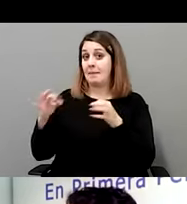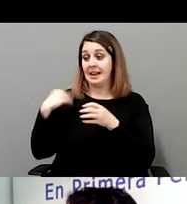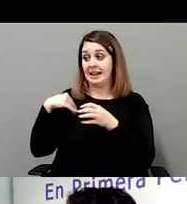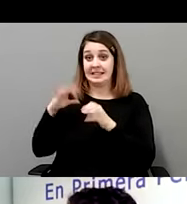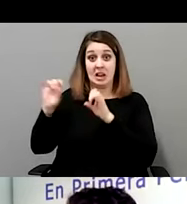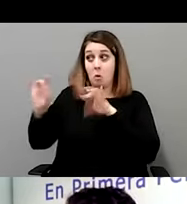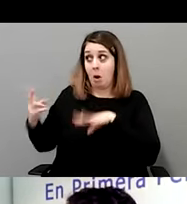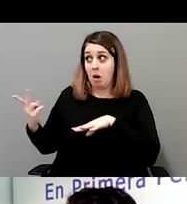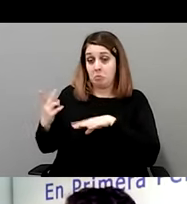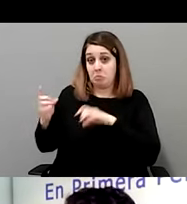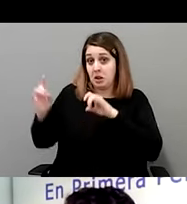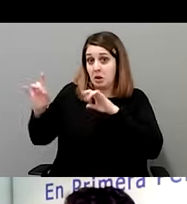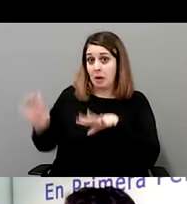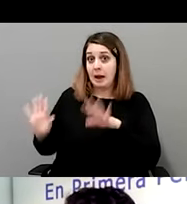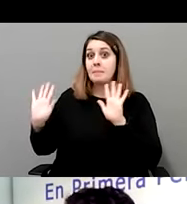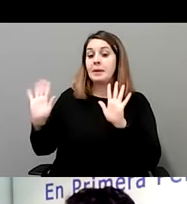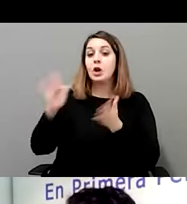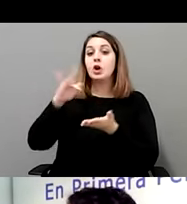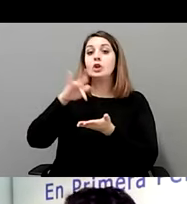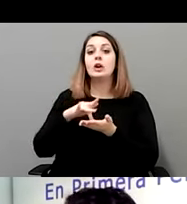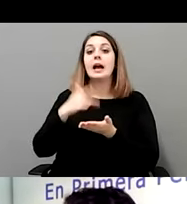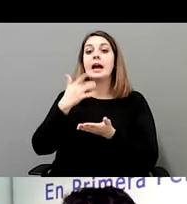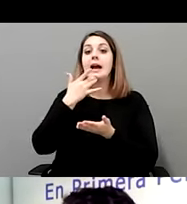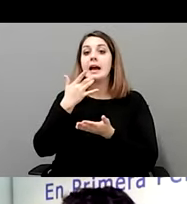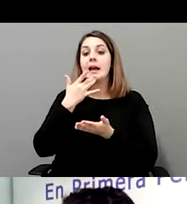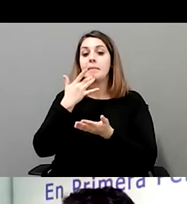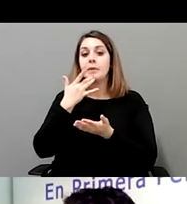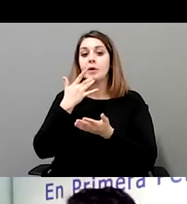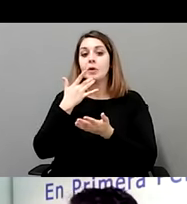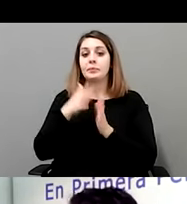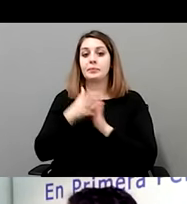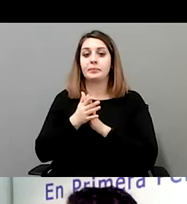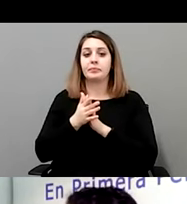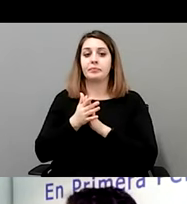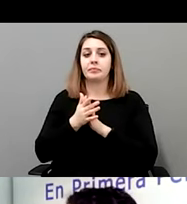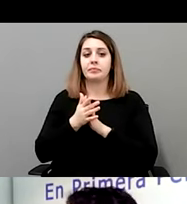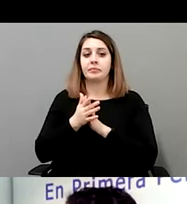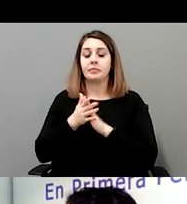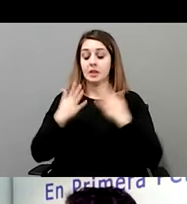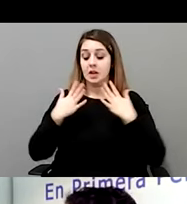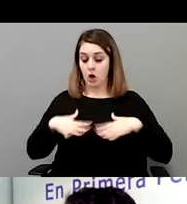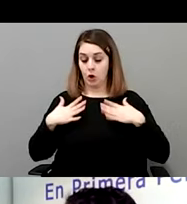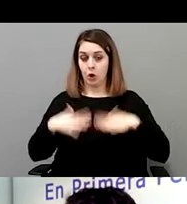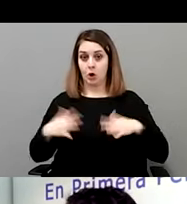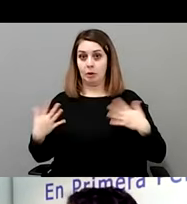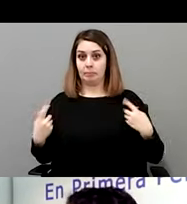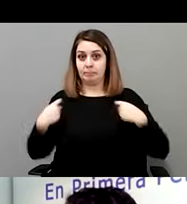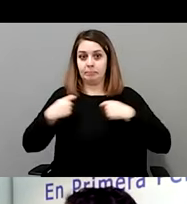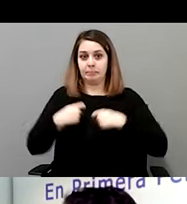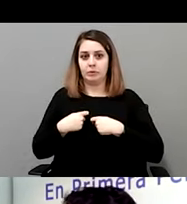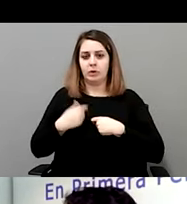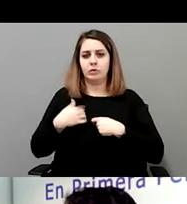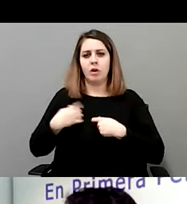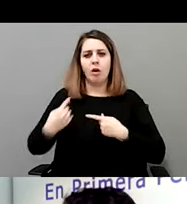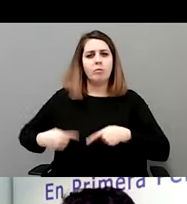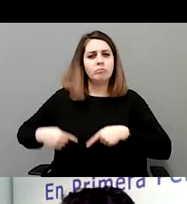ejemplo, a la hora de vestirme, pues tenía que estar discutiendo